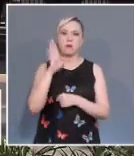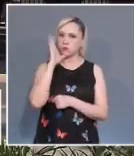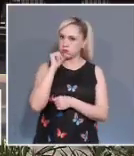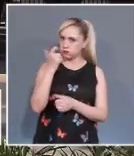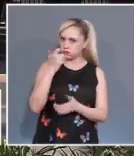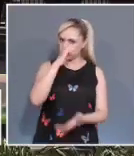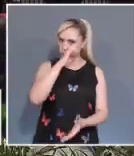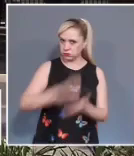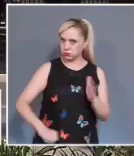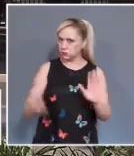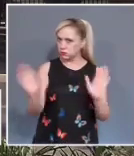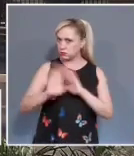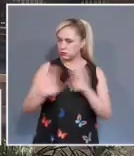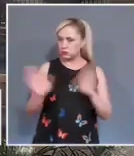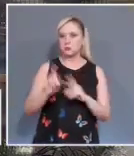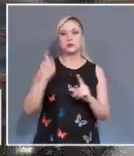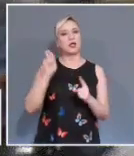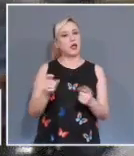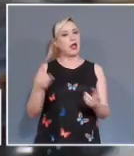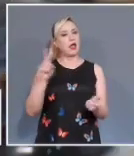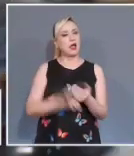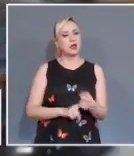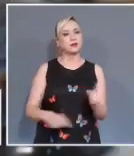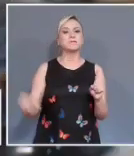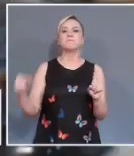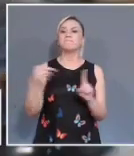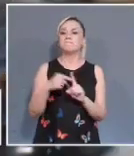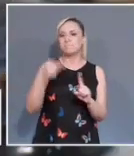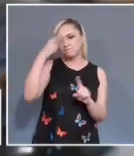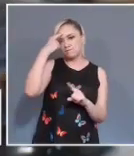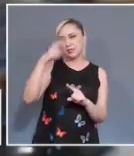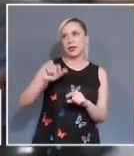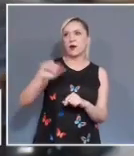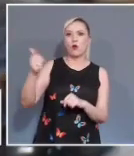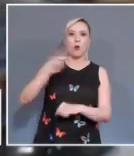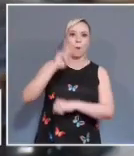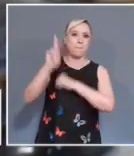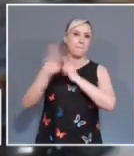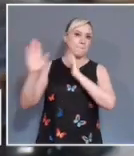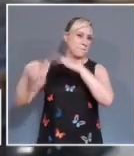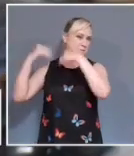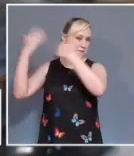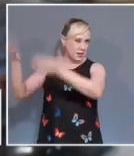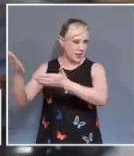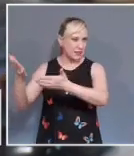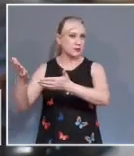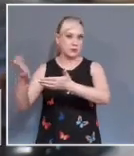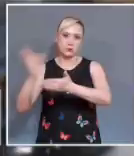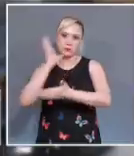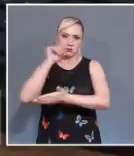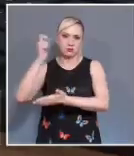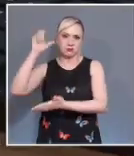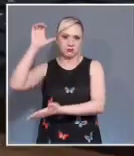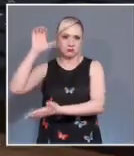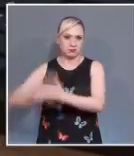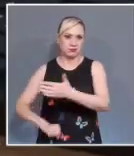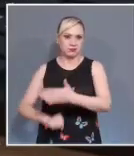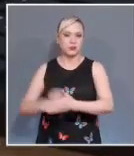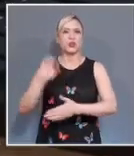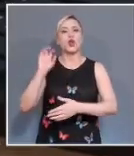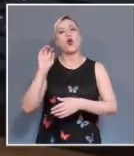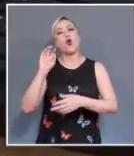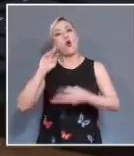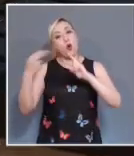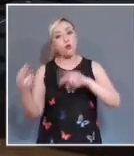las que se encuentran las que se realizan en el extranjero, mismas que explicó no son susceptibles a la mecánica de acreditamiento